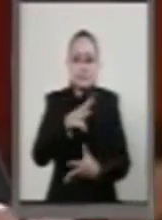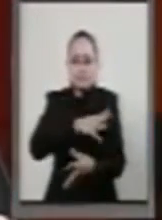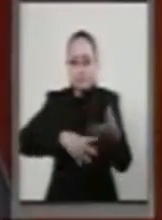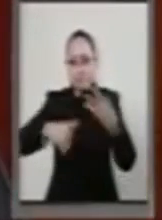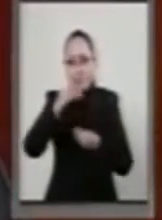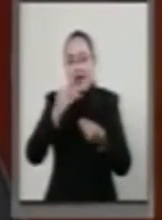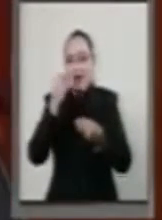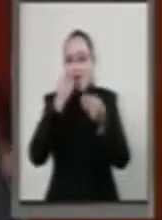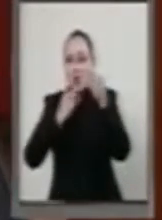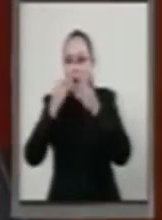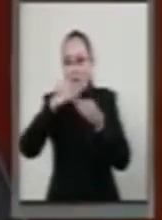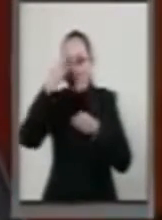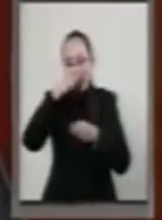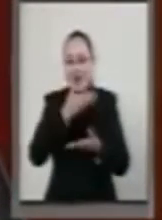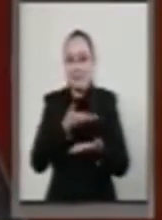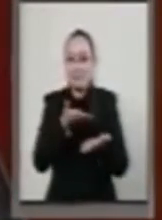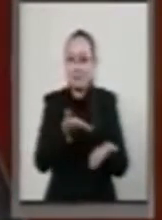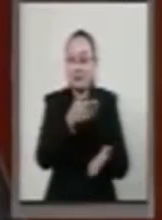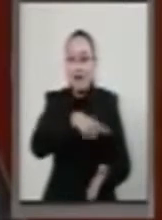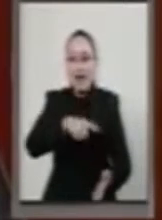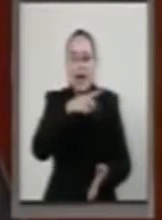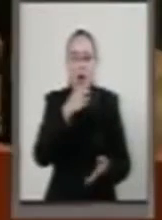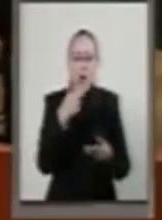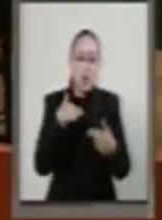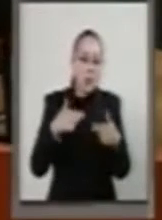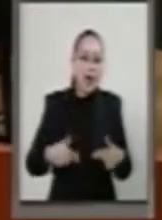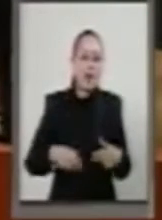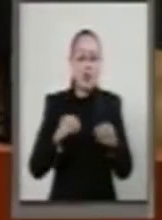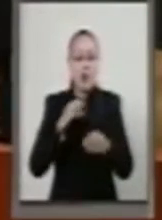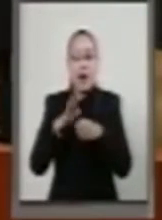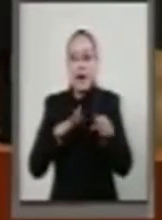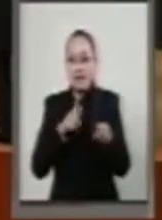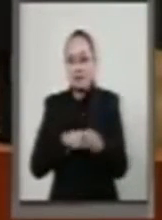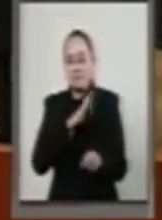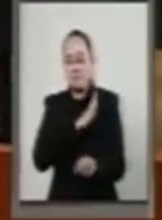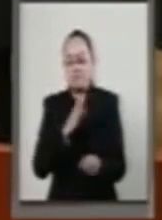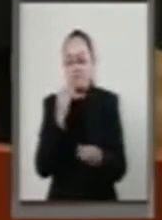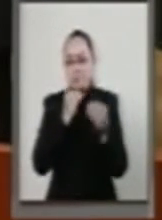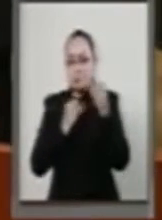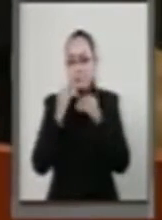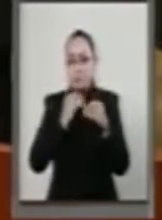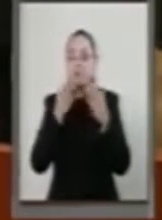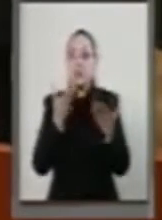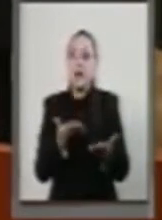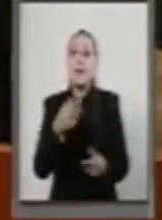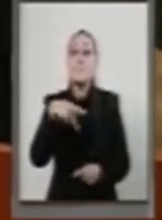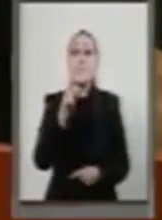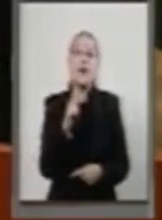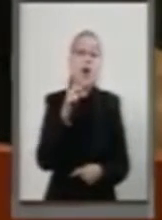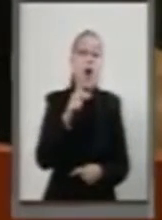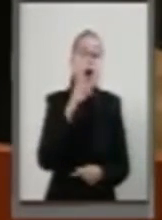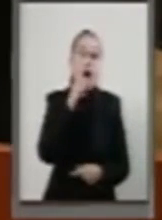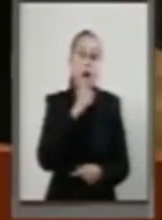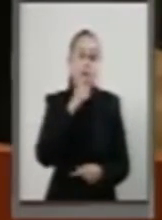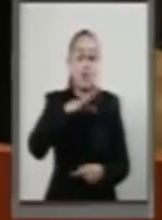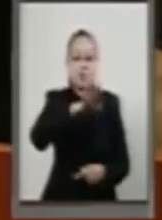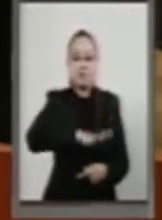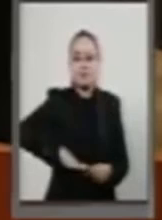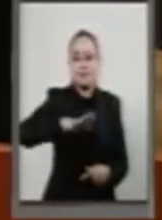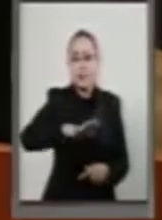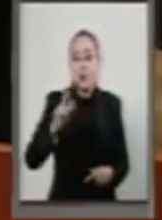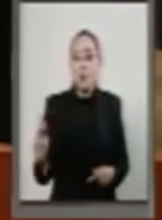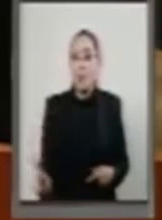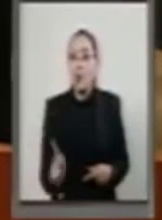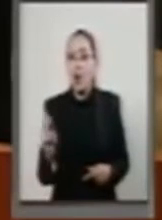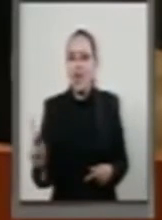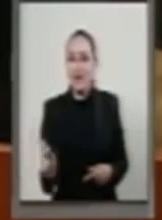para consumo humano y animal. No obstante, la disponibilidad de agua en las zonas rurales